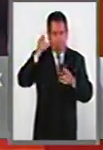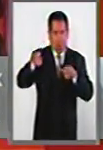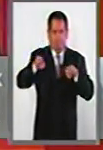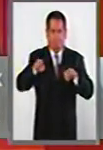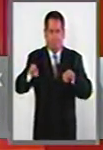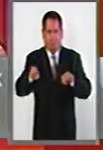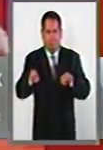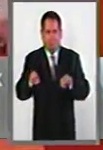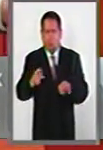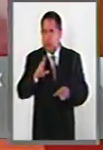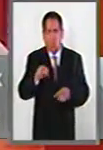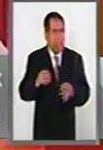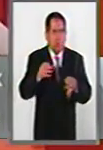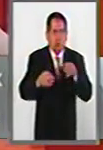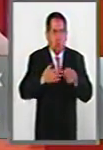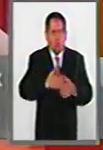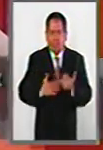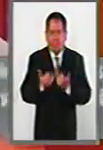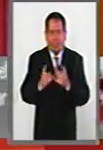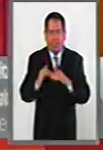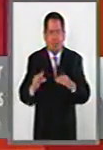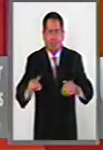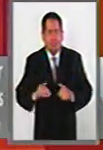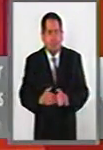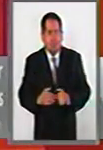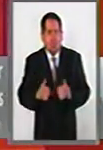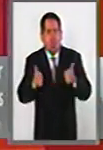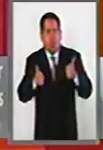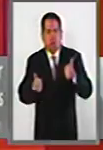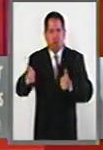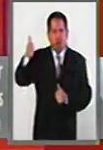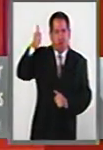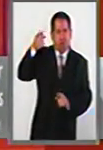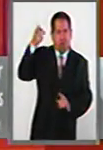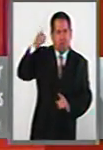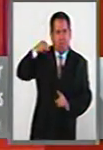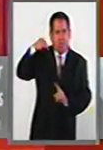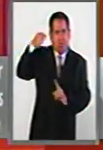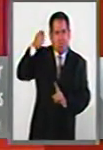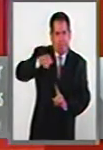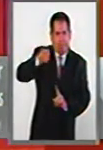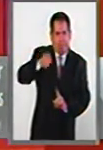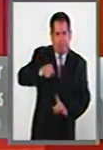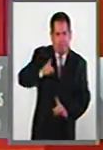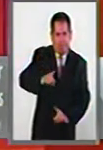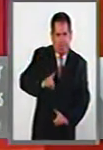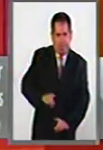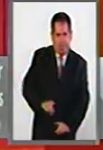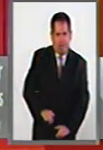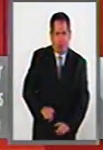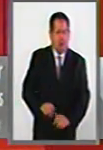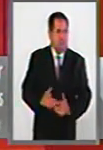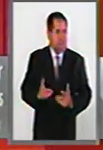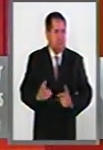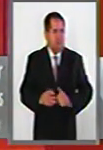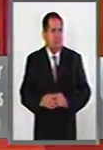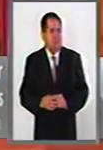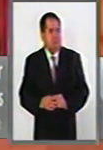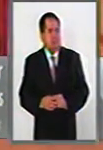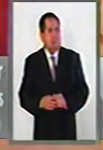es un sistema de justicia, es un sistema vertical, brutal.